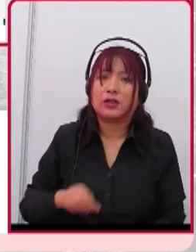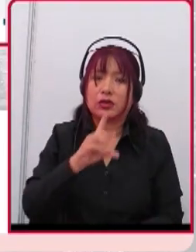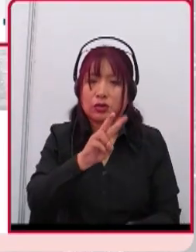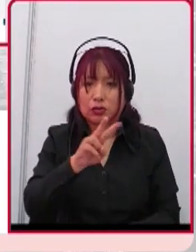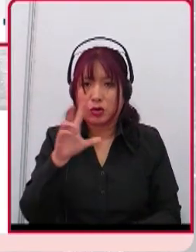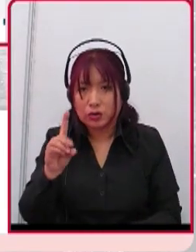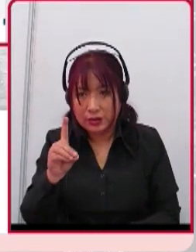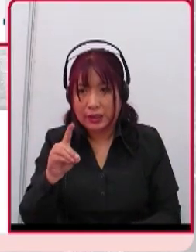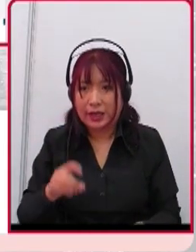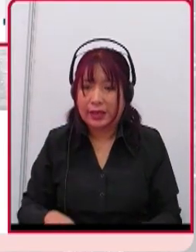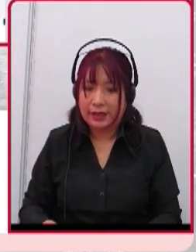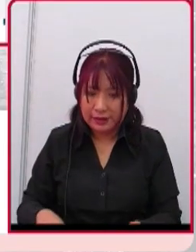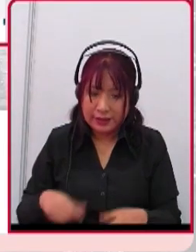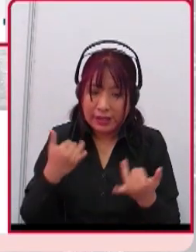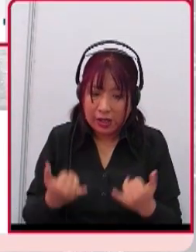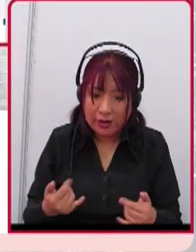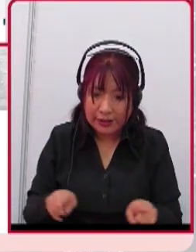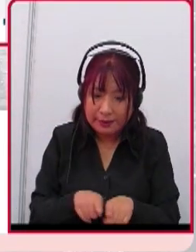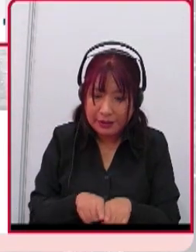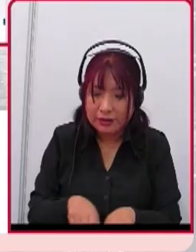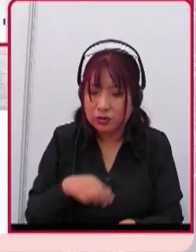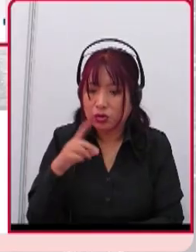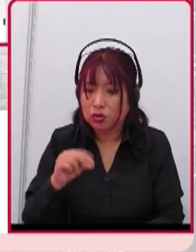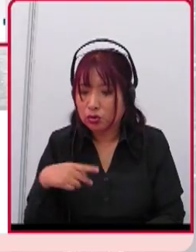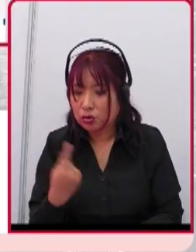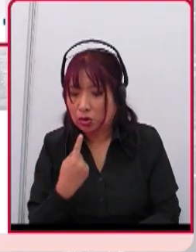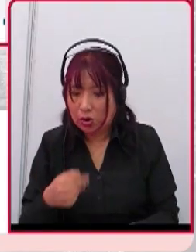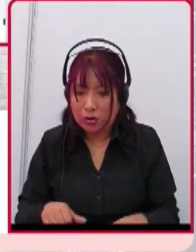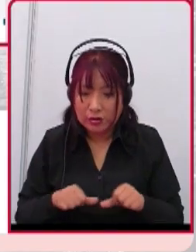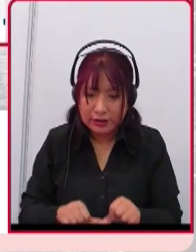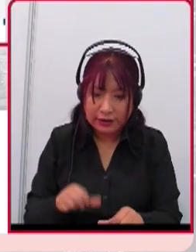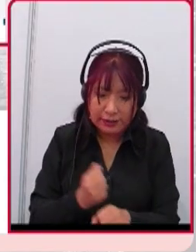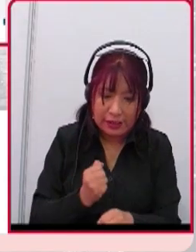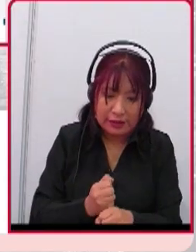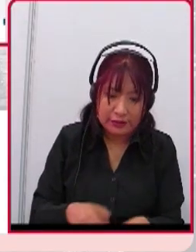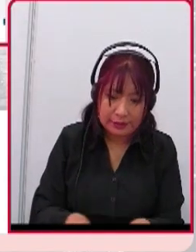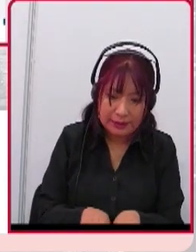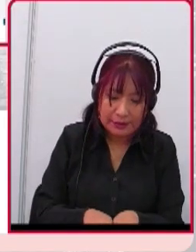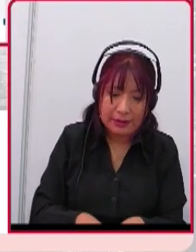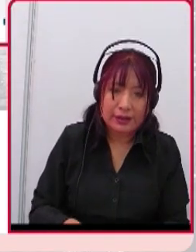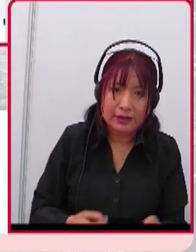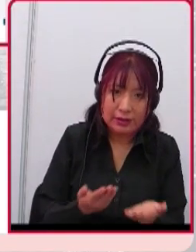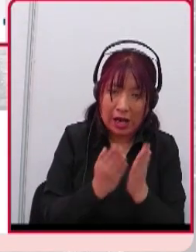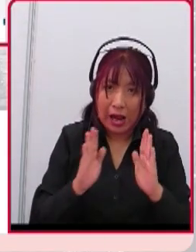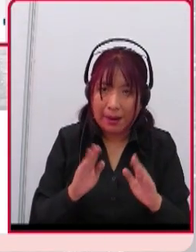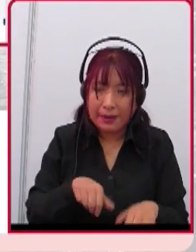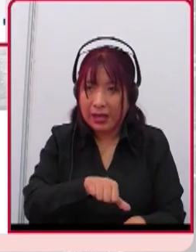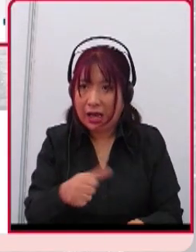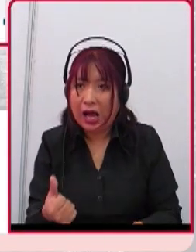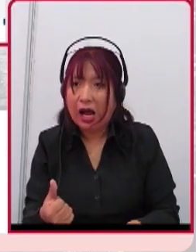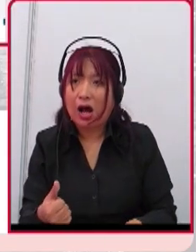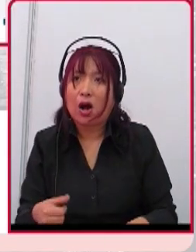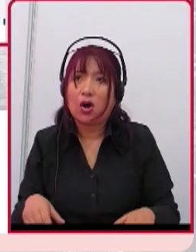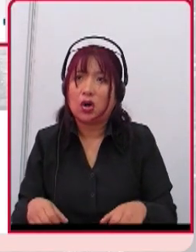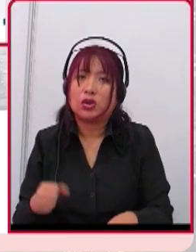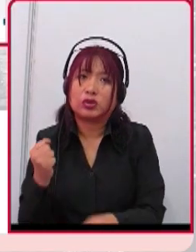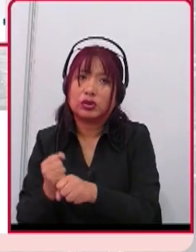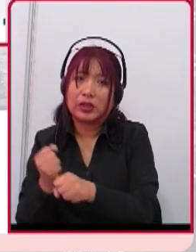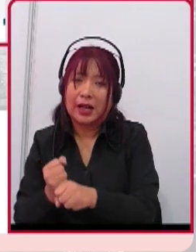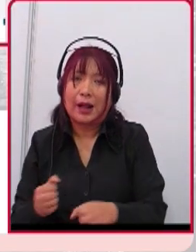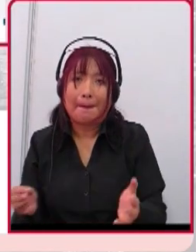más, este robot no solo mejora la seguridad operativa, sino que también abre la puerta a la automatización de labores